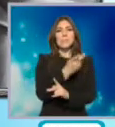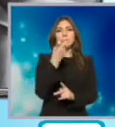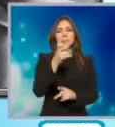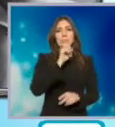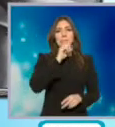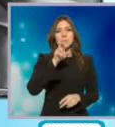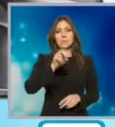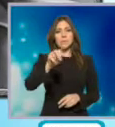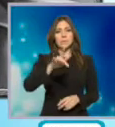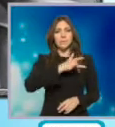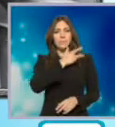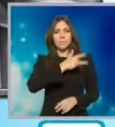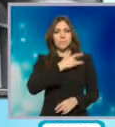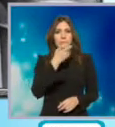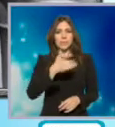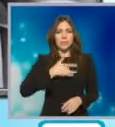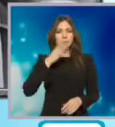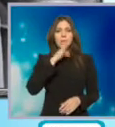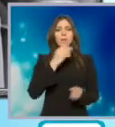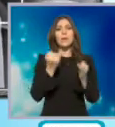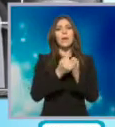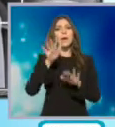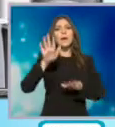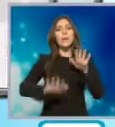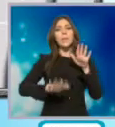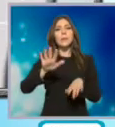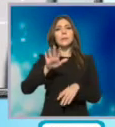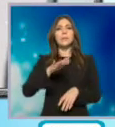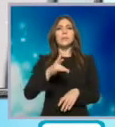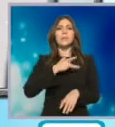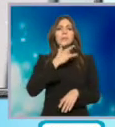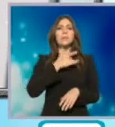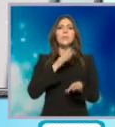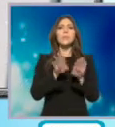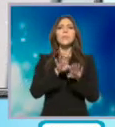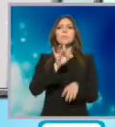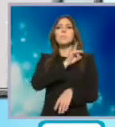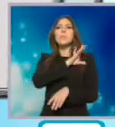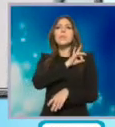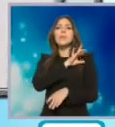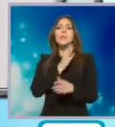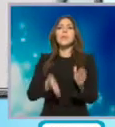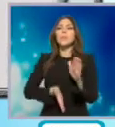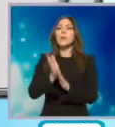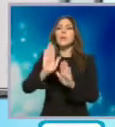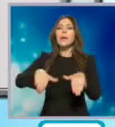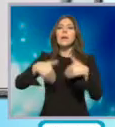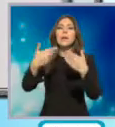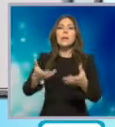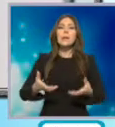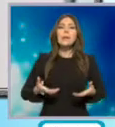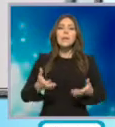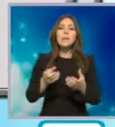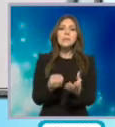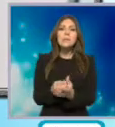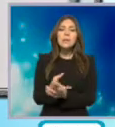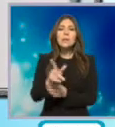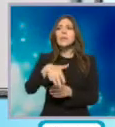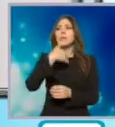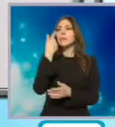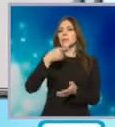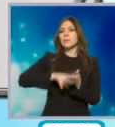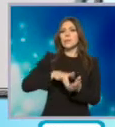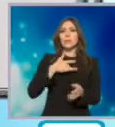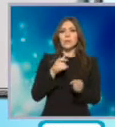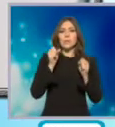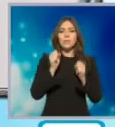de manera frecuente se llega a ver acompañado de, como dices, el temor a salir, el temor, o sea, se buscan conductas de seguridad, como tener